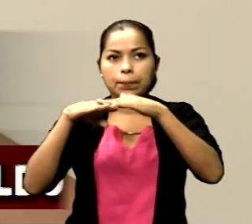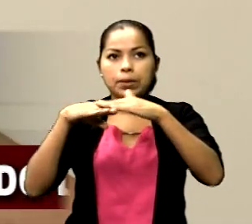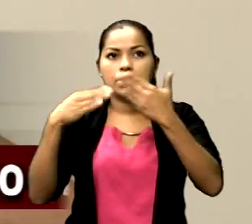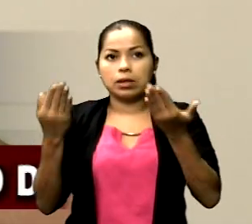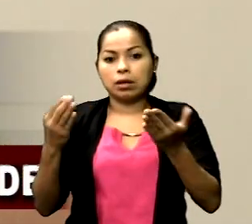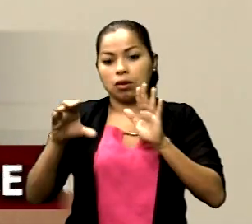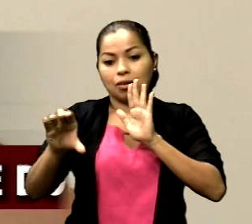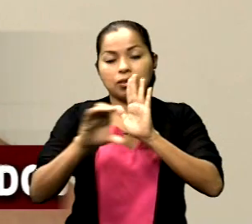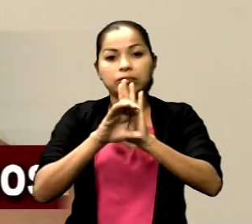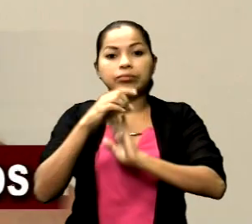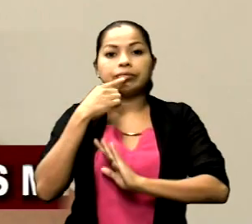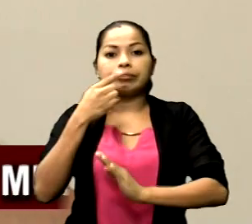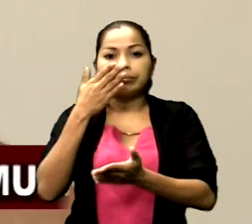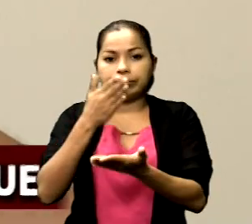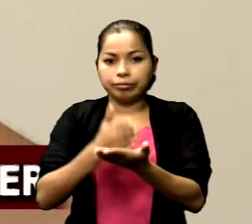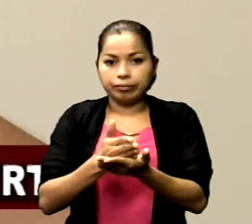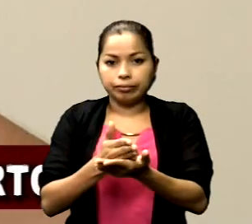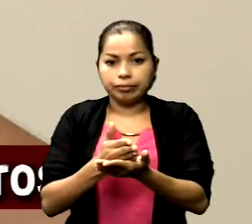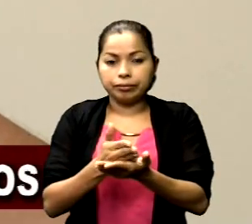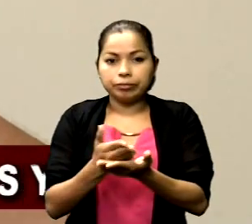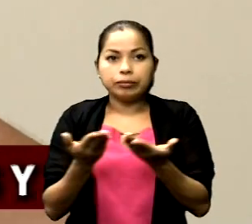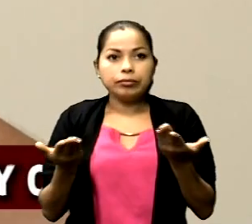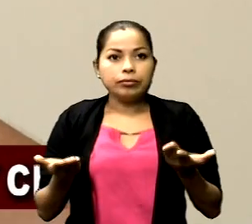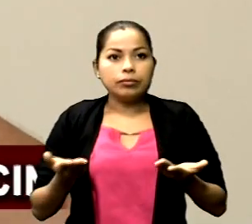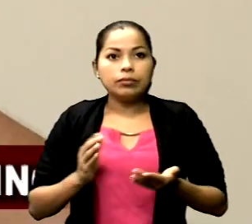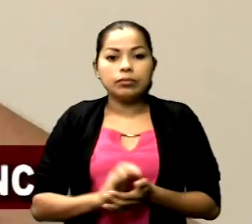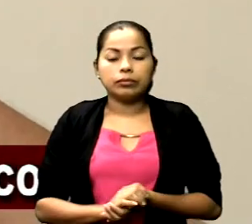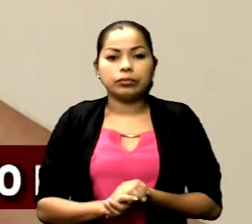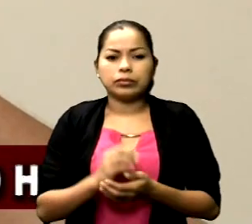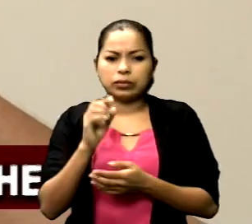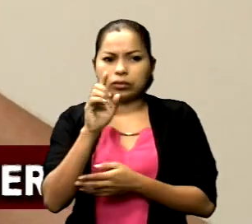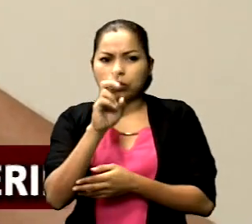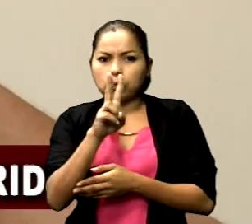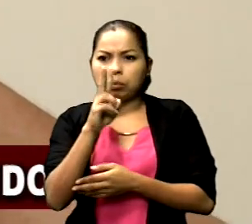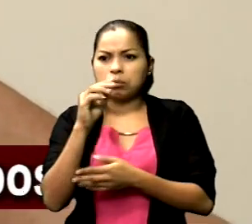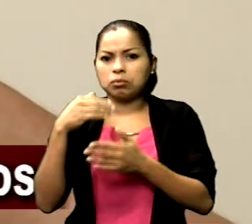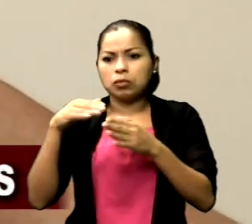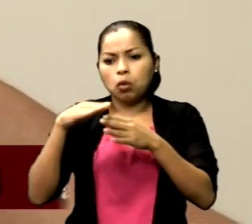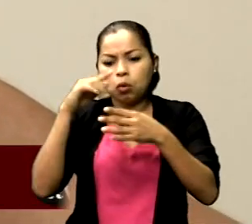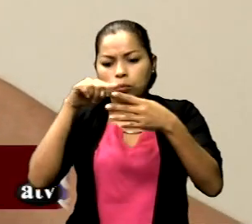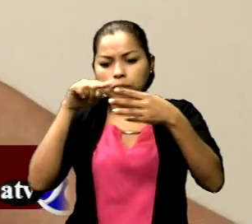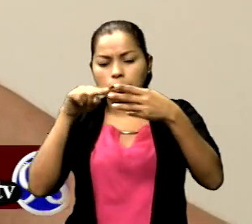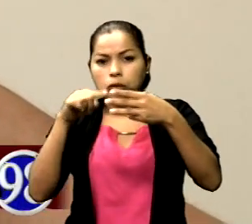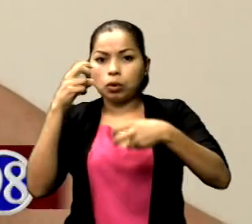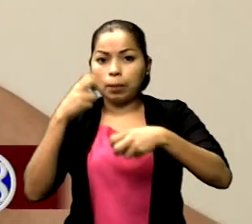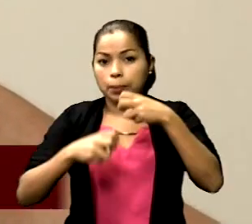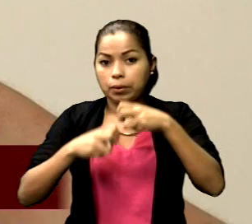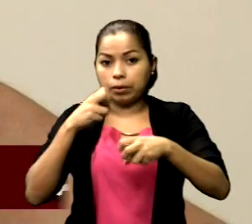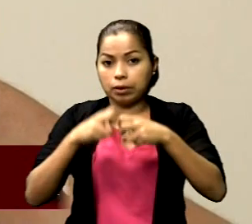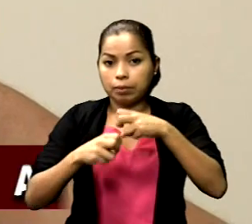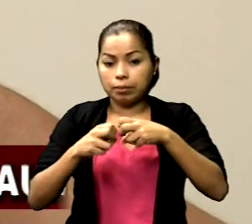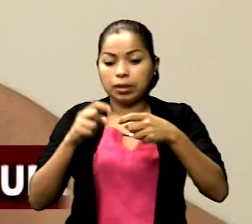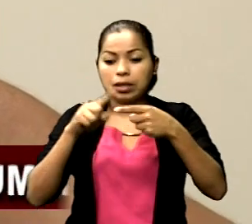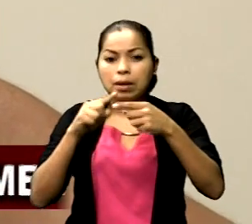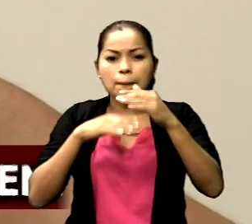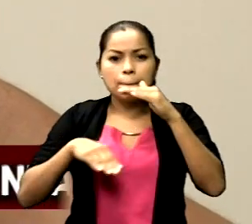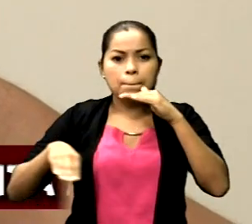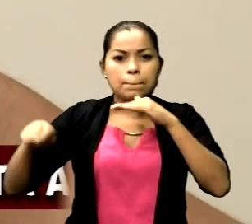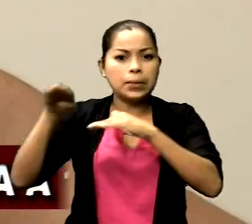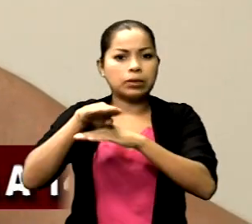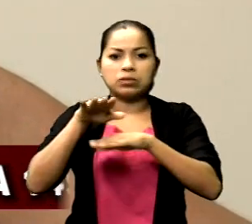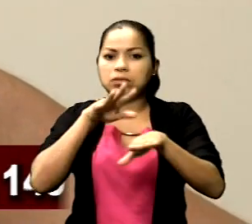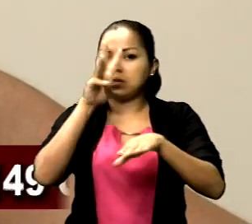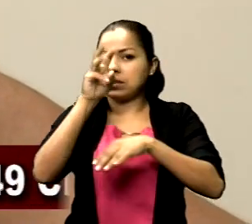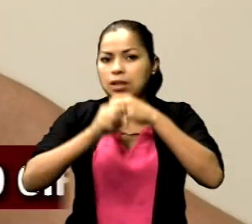Constitución establece. De manera que aunque concurran dos o más tipos delictivos y se tengan que aplicar una pena mayor de 30